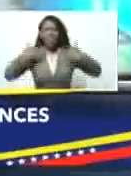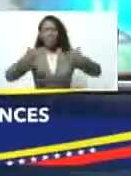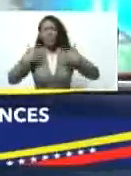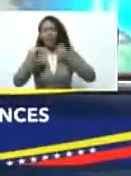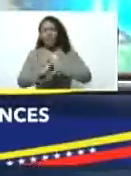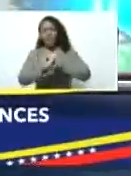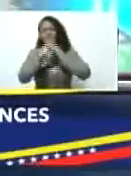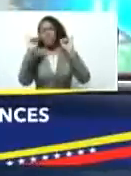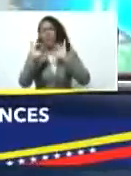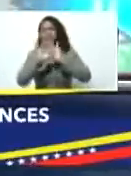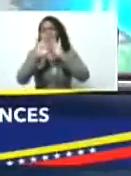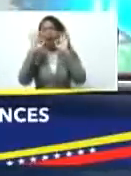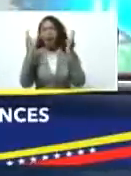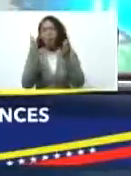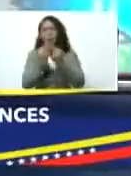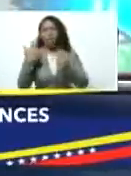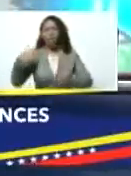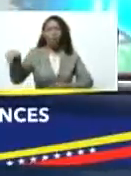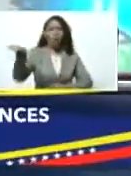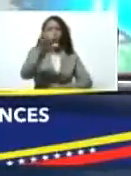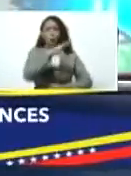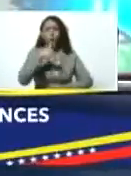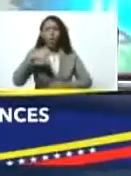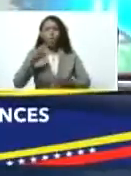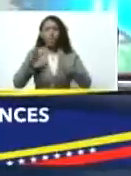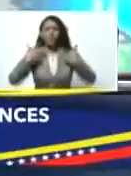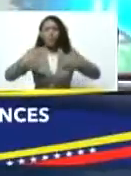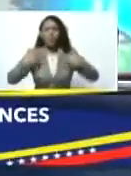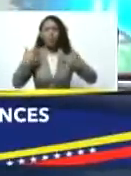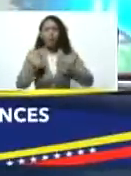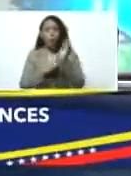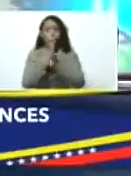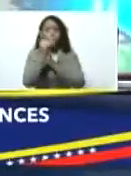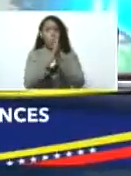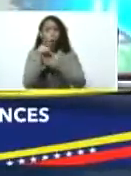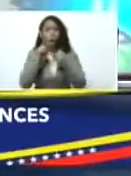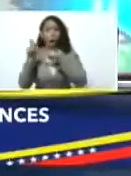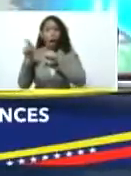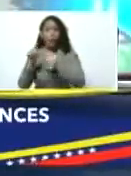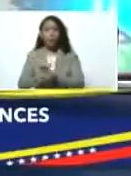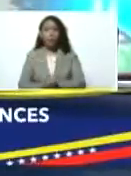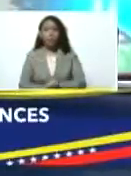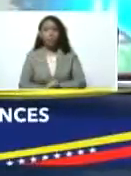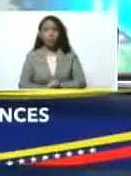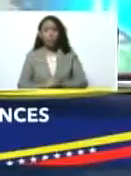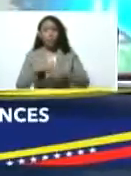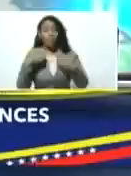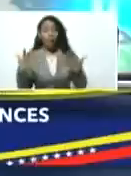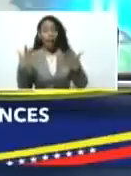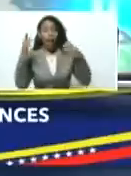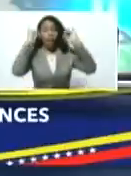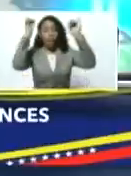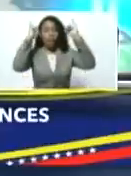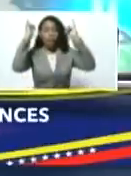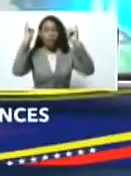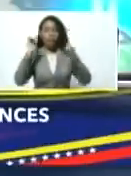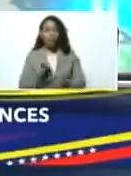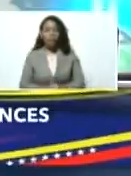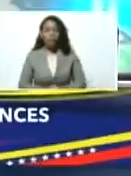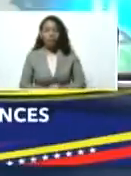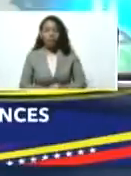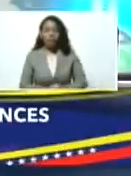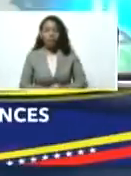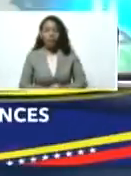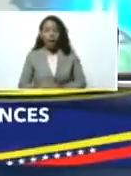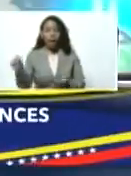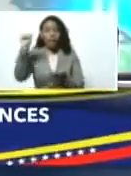familia, como disfrutamos. Y los emprendedores allí, dentro de las festividades, en el